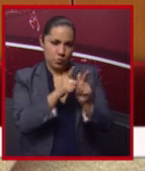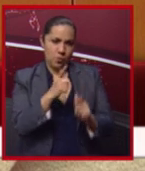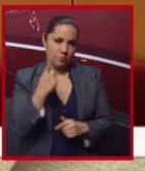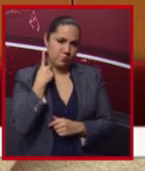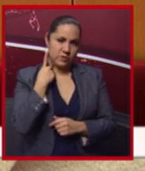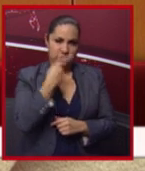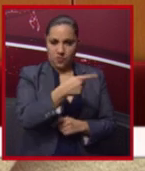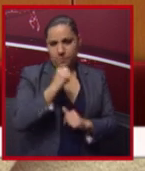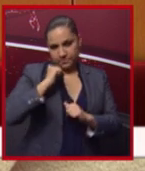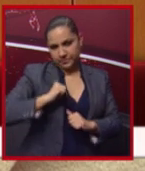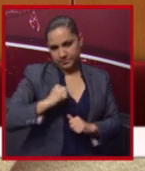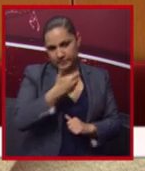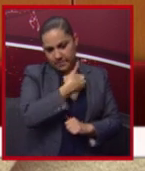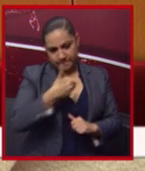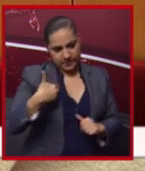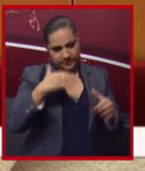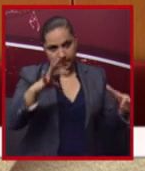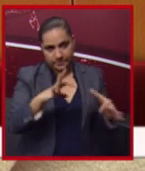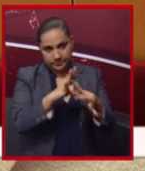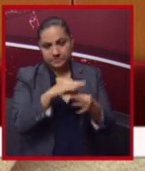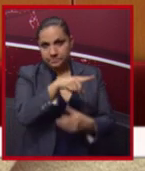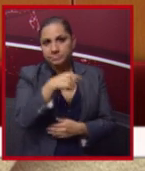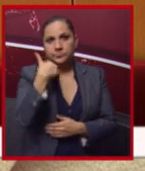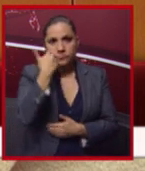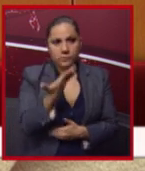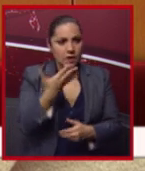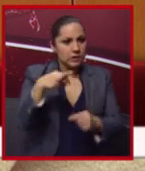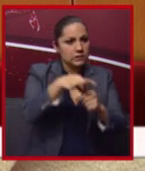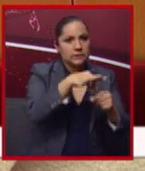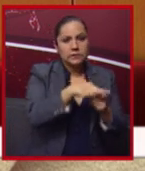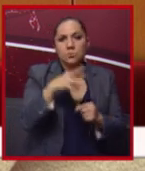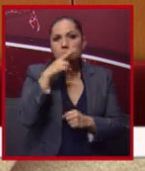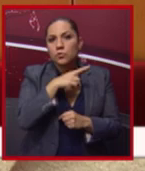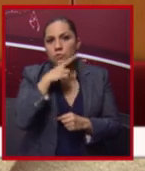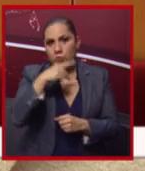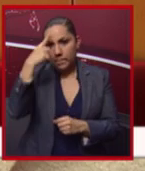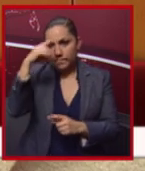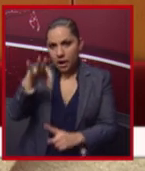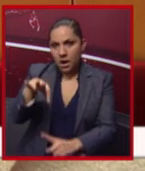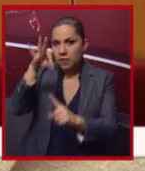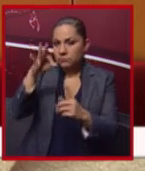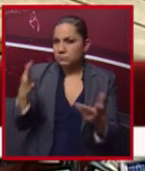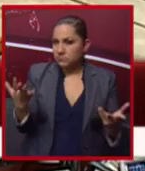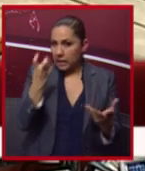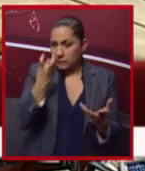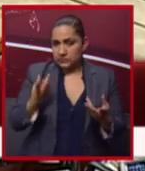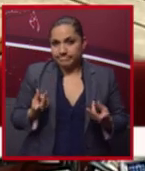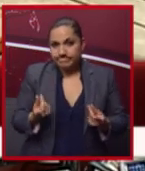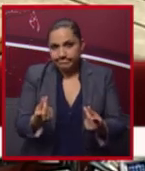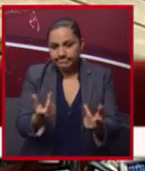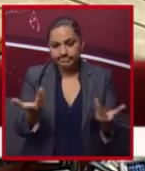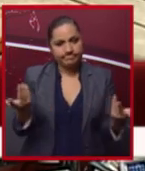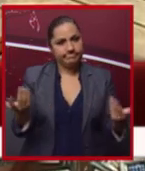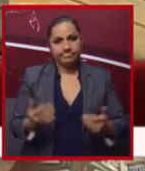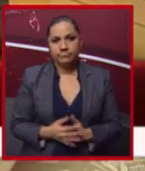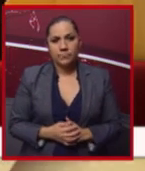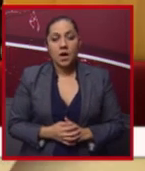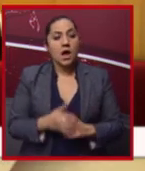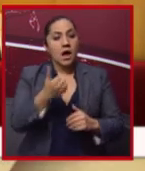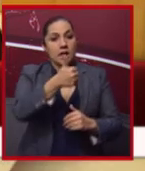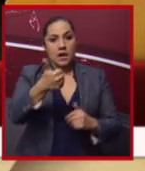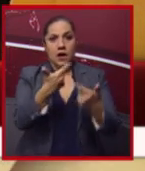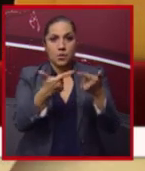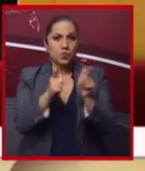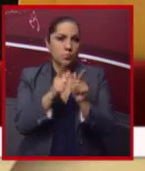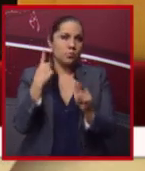la votación de este próximo presidente de la Suprema Corte de Justicia de la Nación. Después de los posicionamientos, se abrió